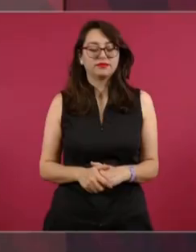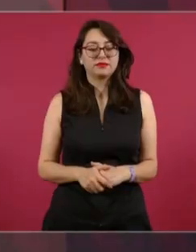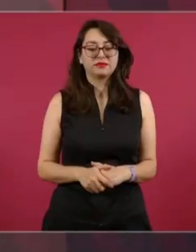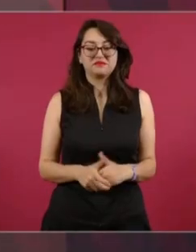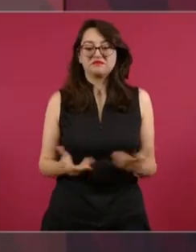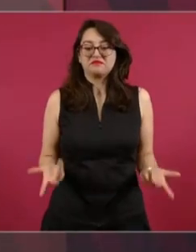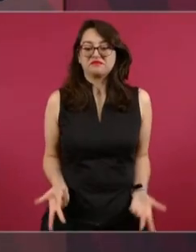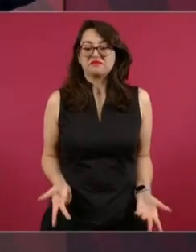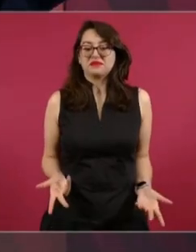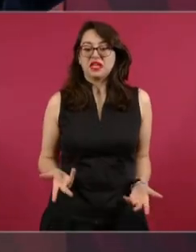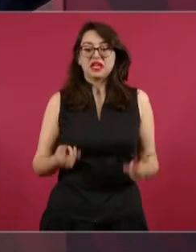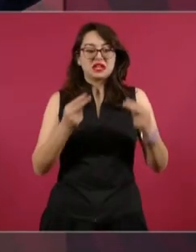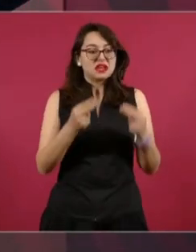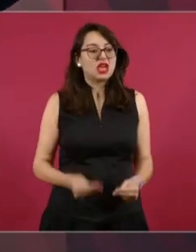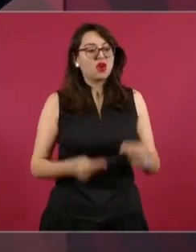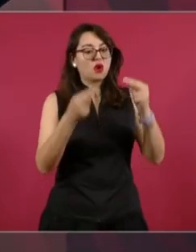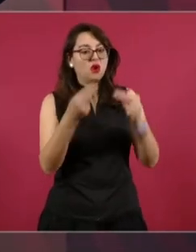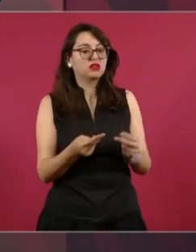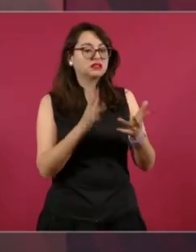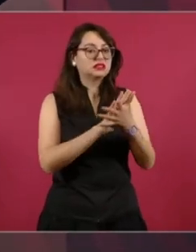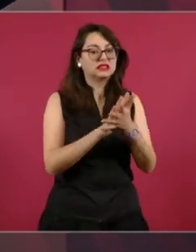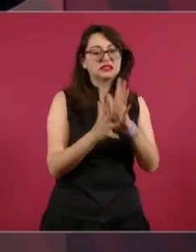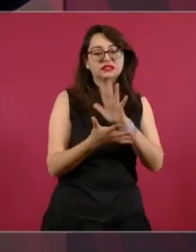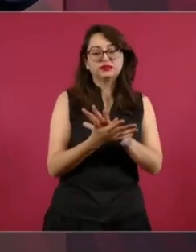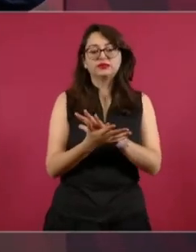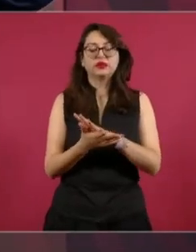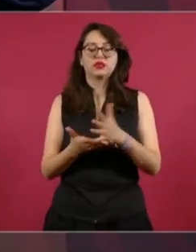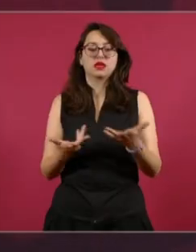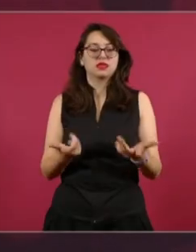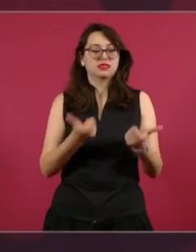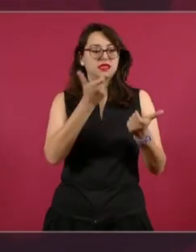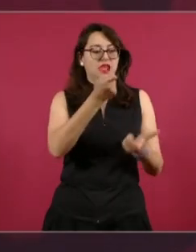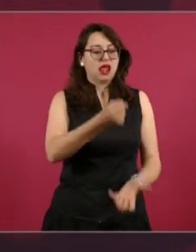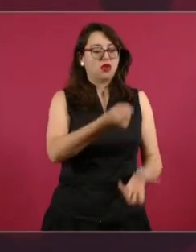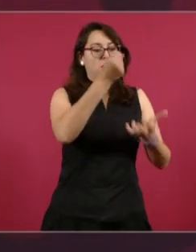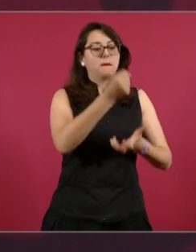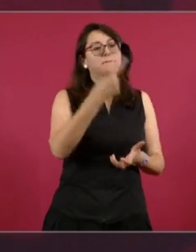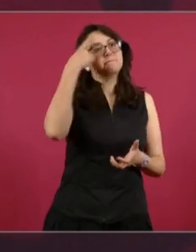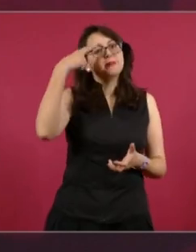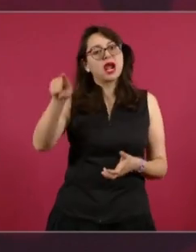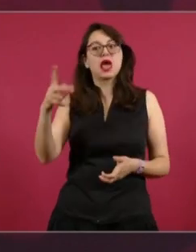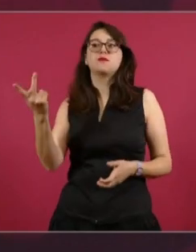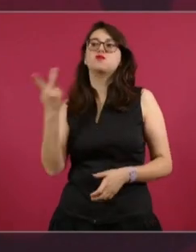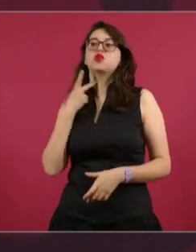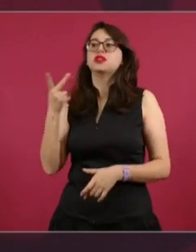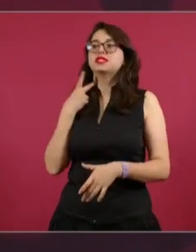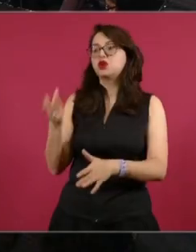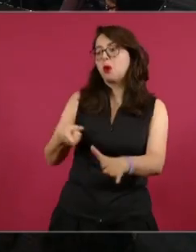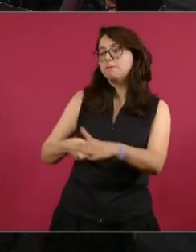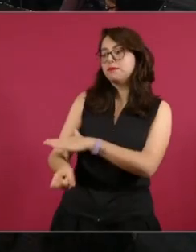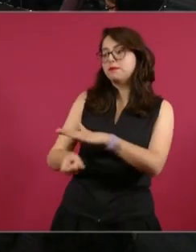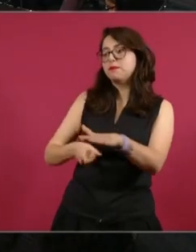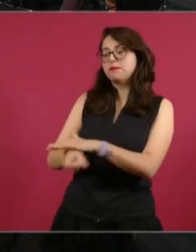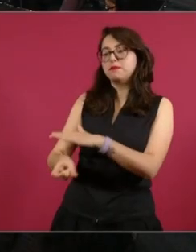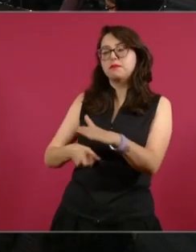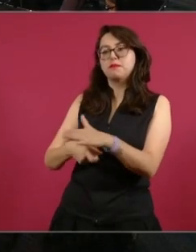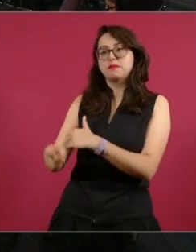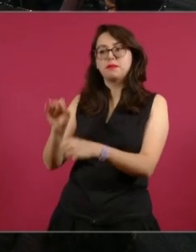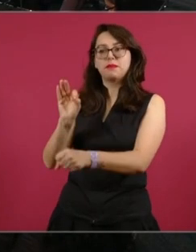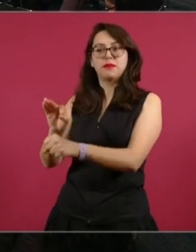Y negocios arriba financiaban campañas de políticos.